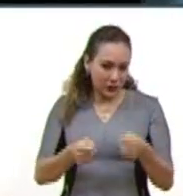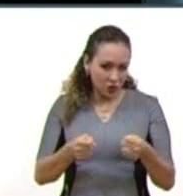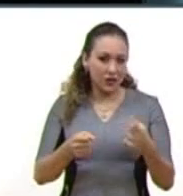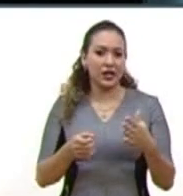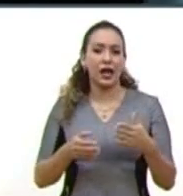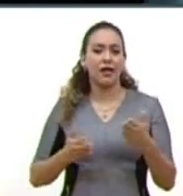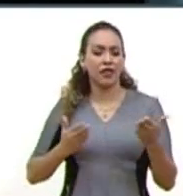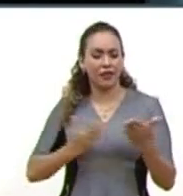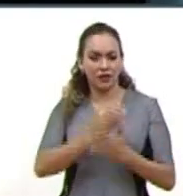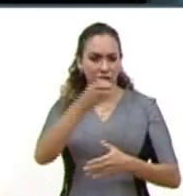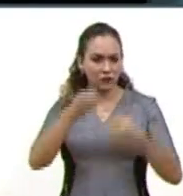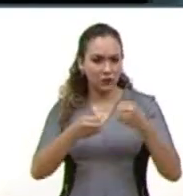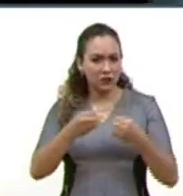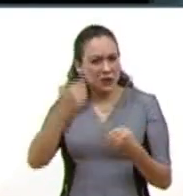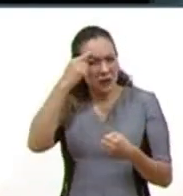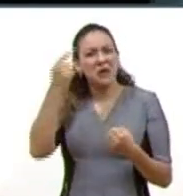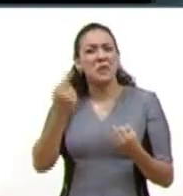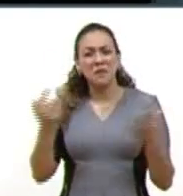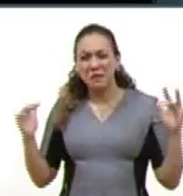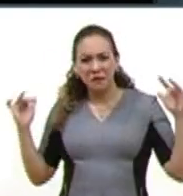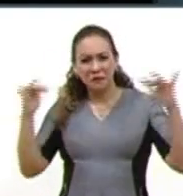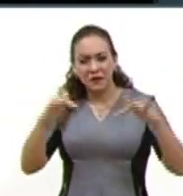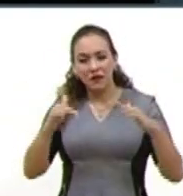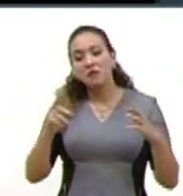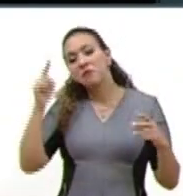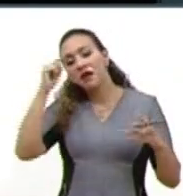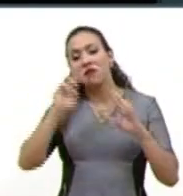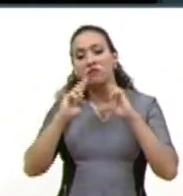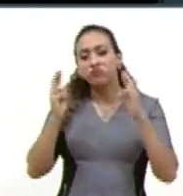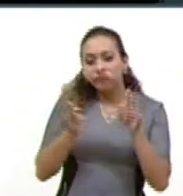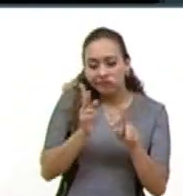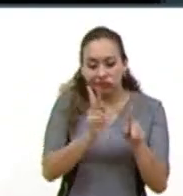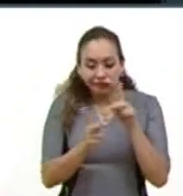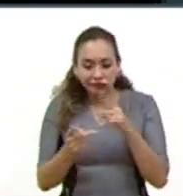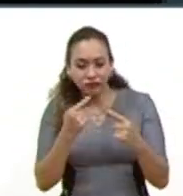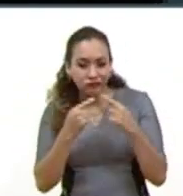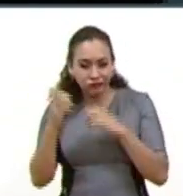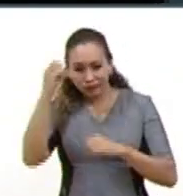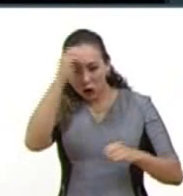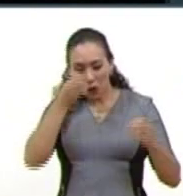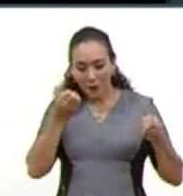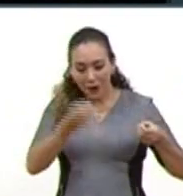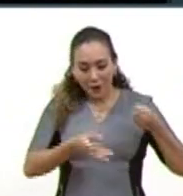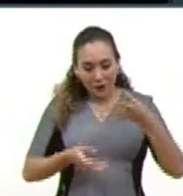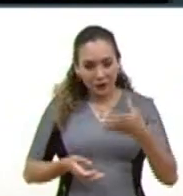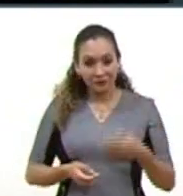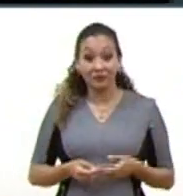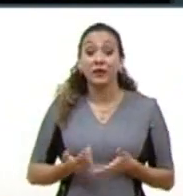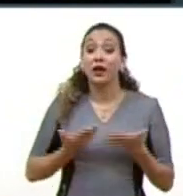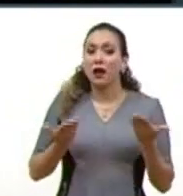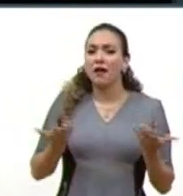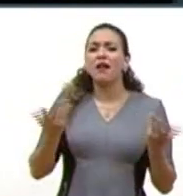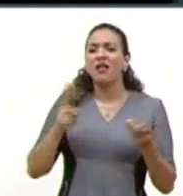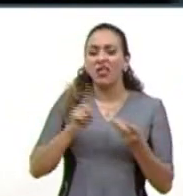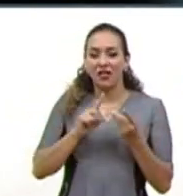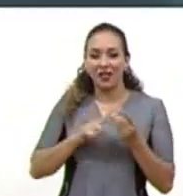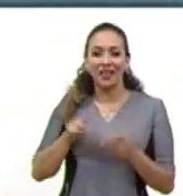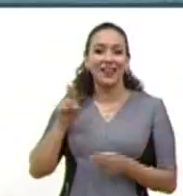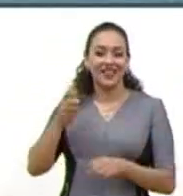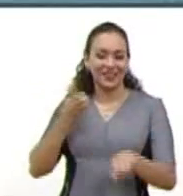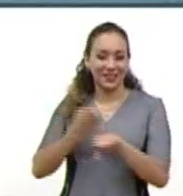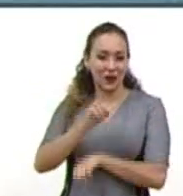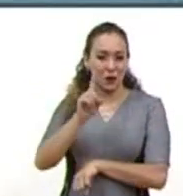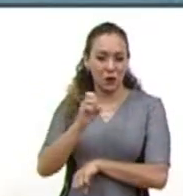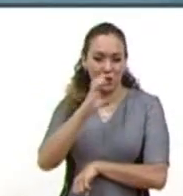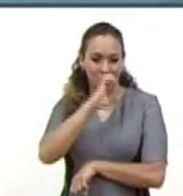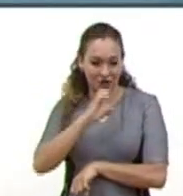diseñar posibles estrategias que permitan darle solución. En esta ocasión, el foro se llevará a cabo en el estado de Aguascalientes,